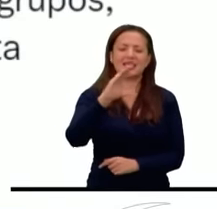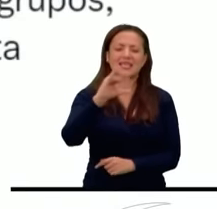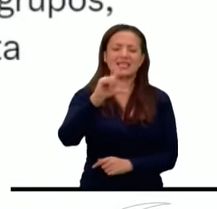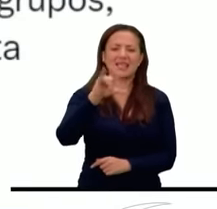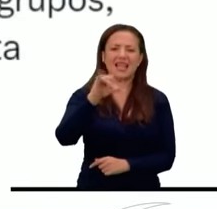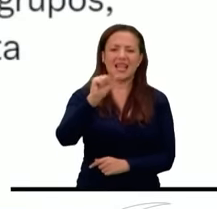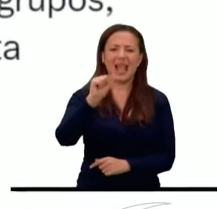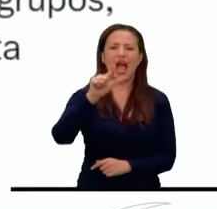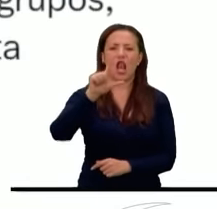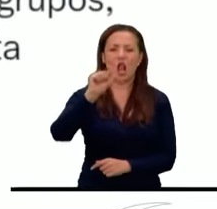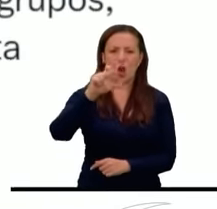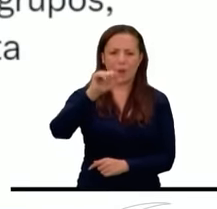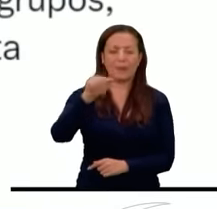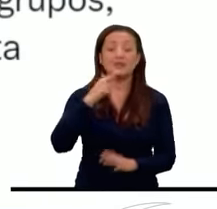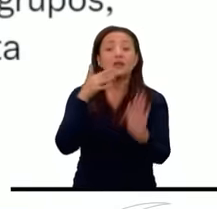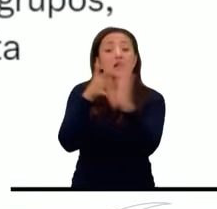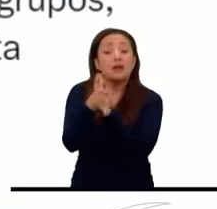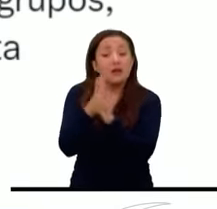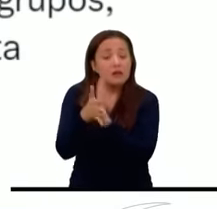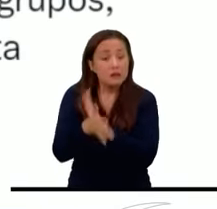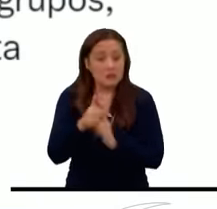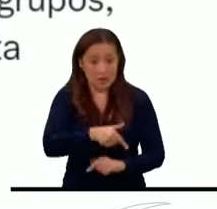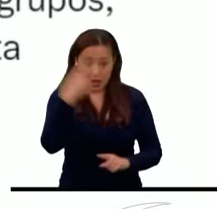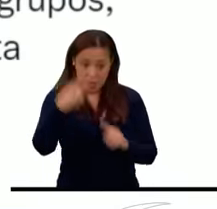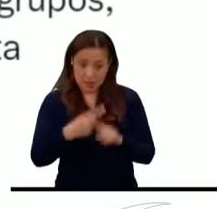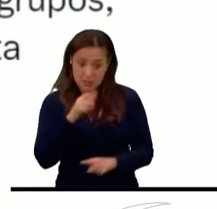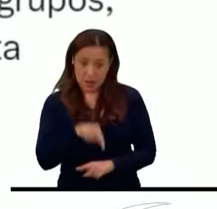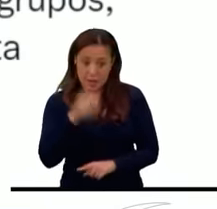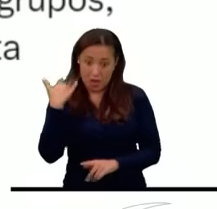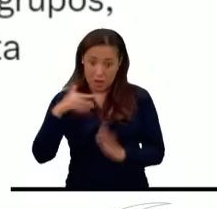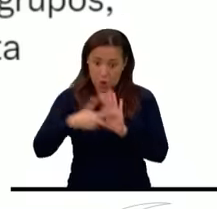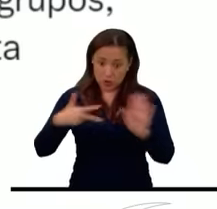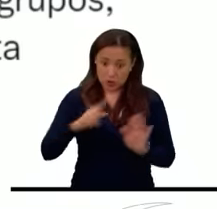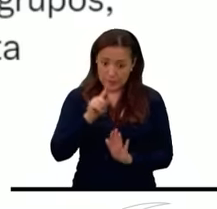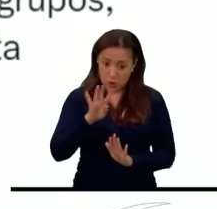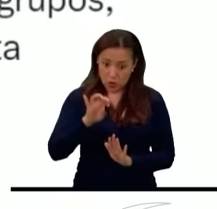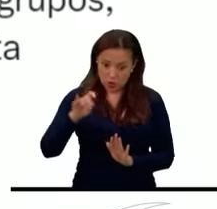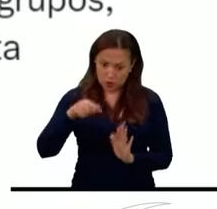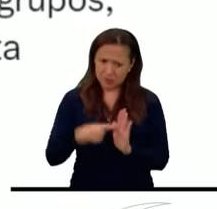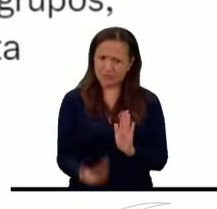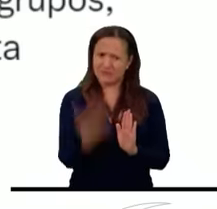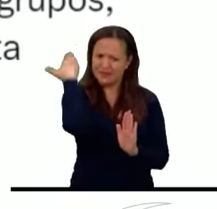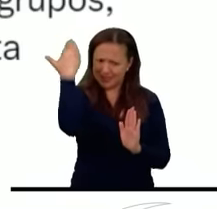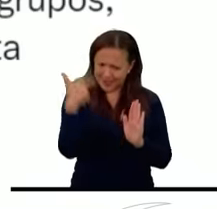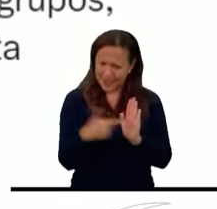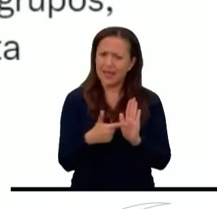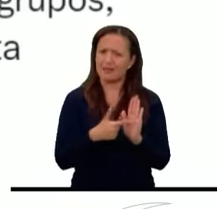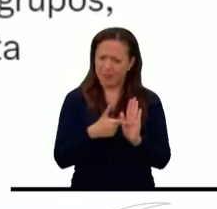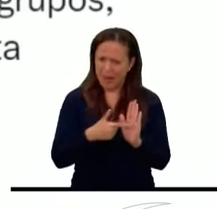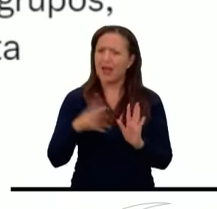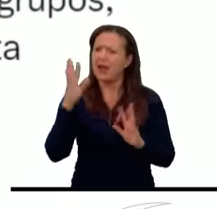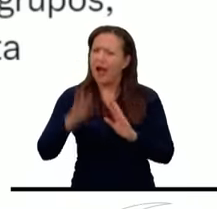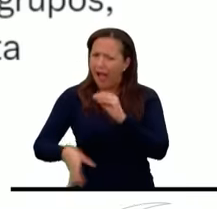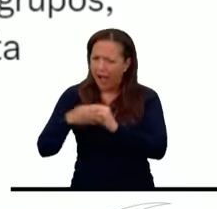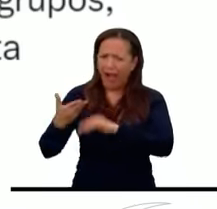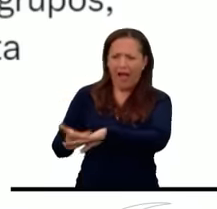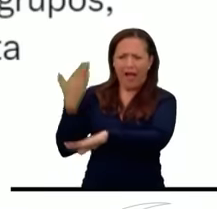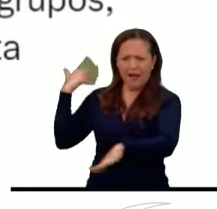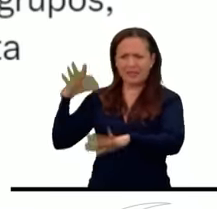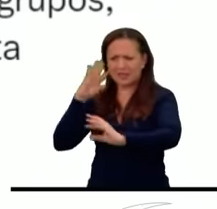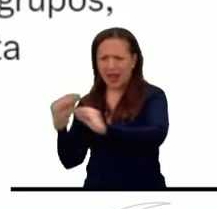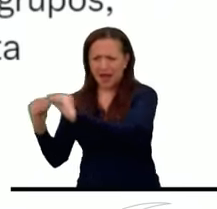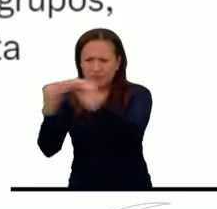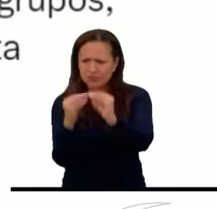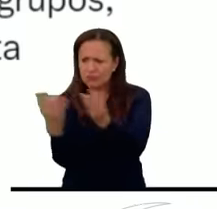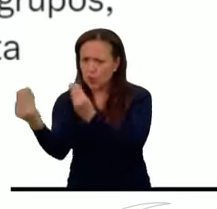que la Constitución del 91 no solo tiene todas las herramientas para una transformación social, sino que fue concertada por muchos grupos. Dice que ella